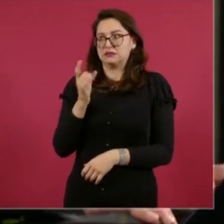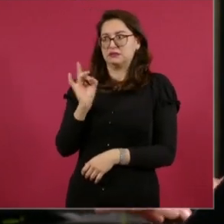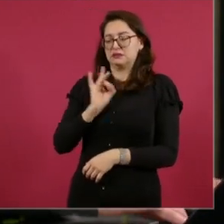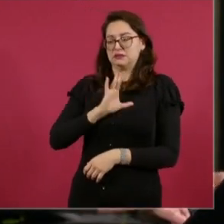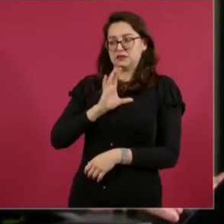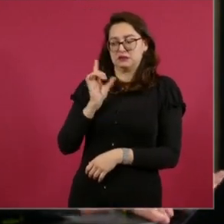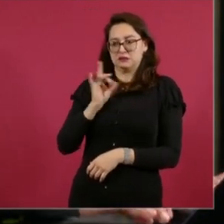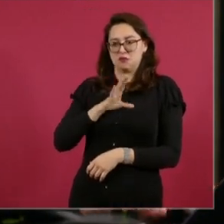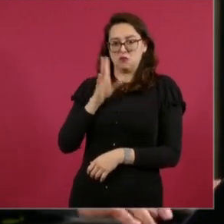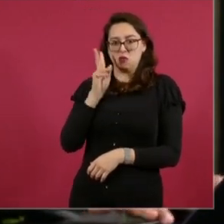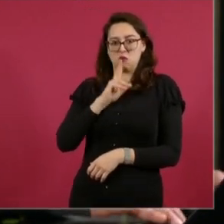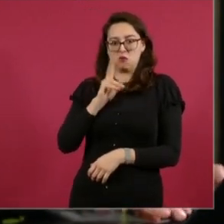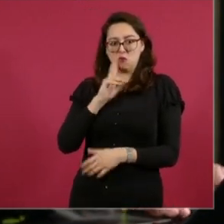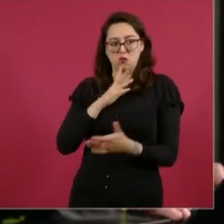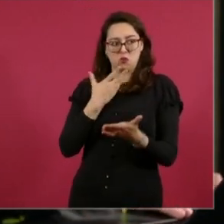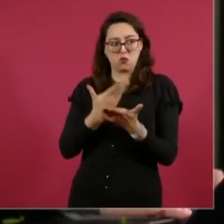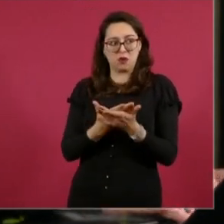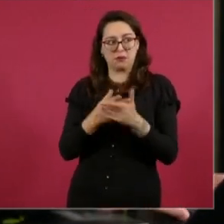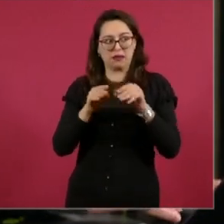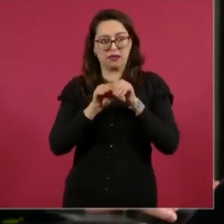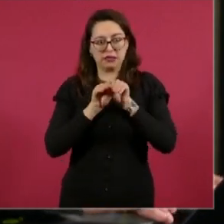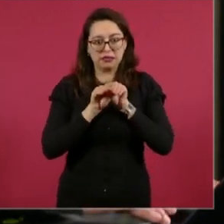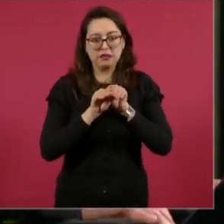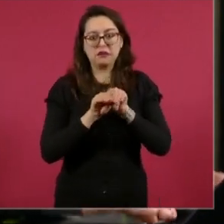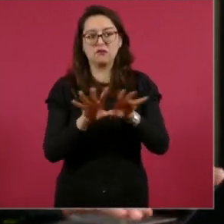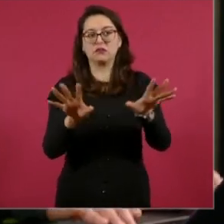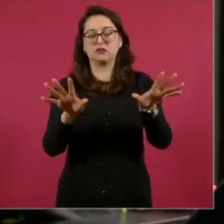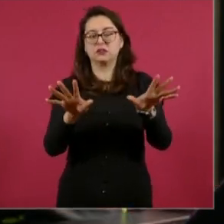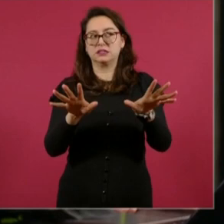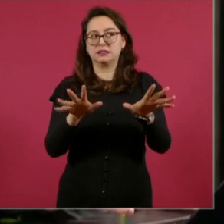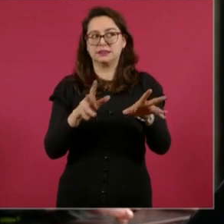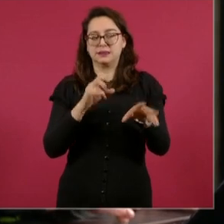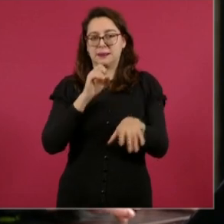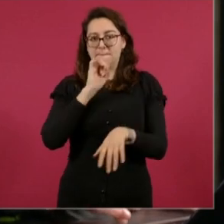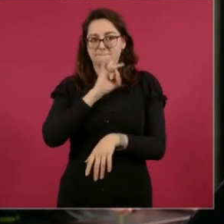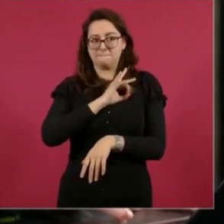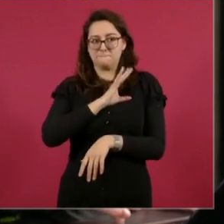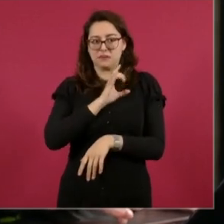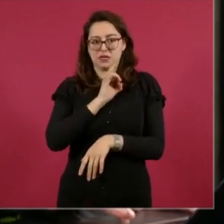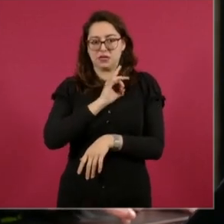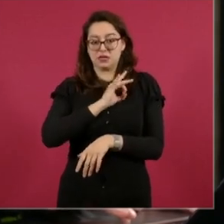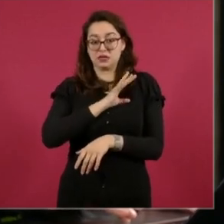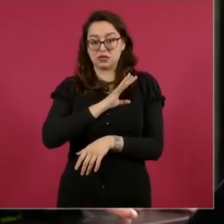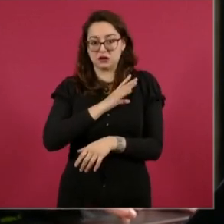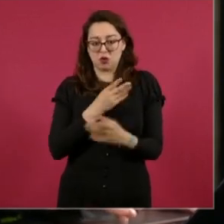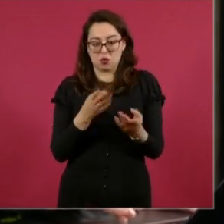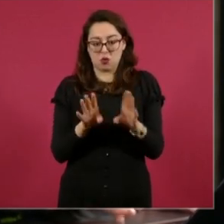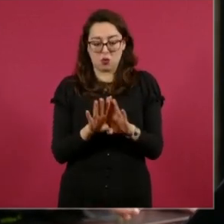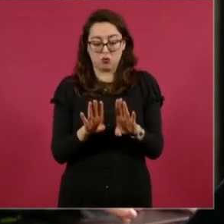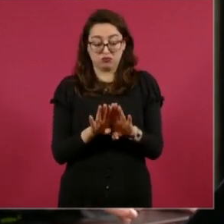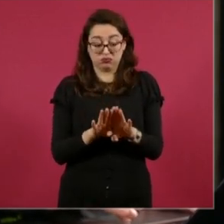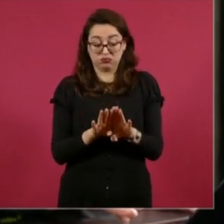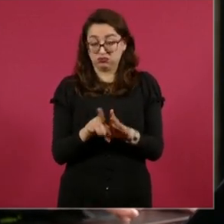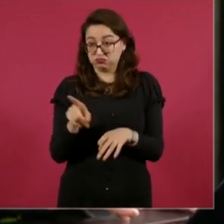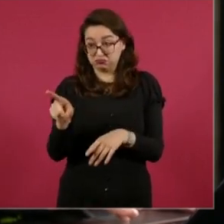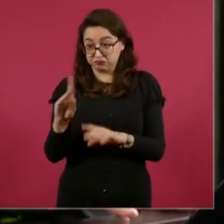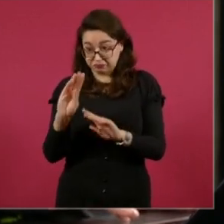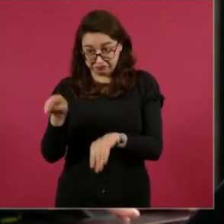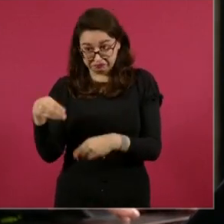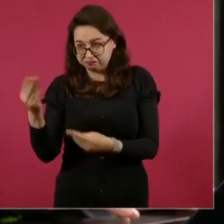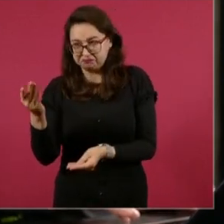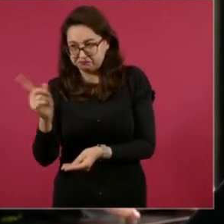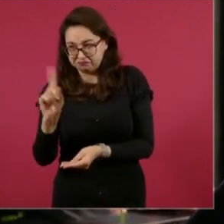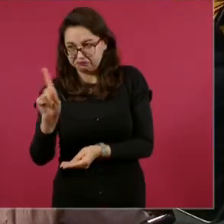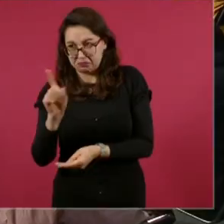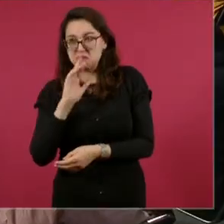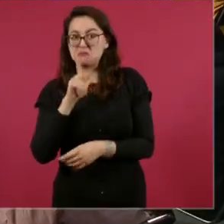las pruebas públicamente y quieren saber cuál sería el camino adecuado para que usted recibiera